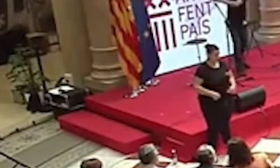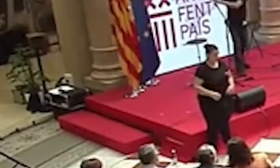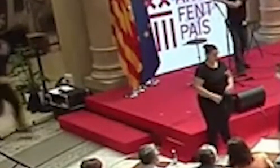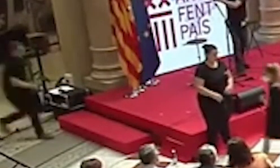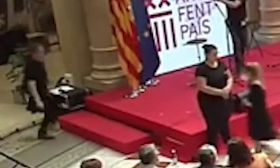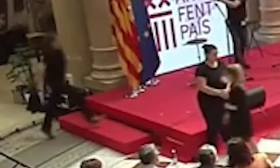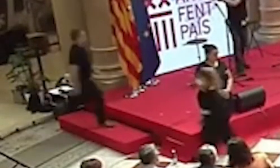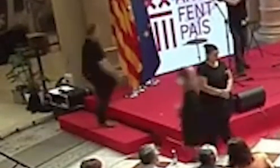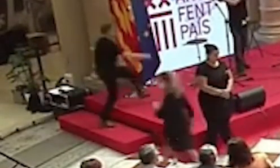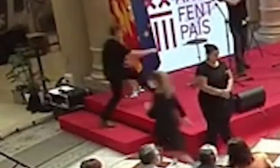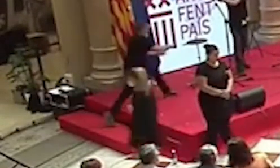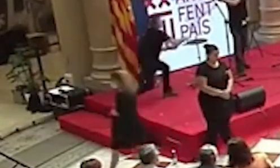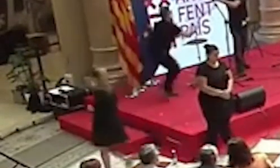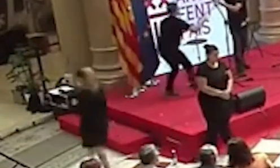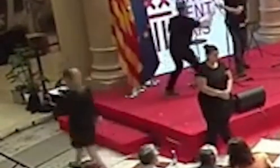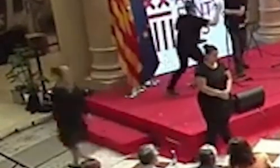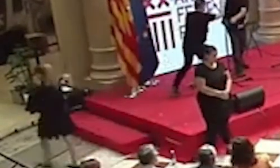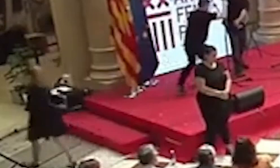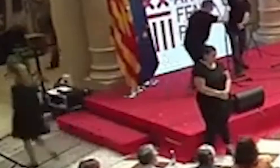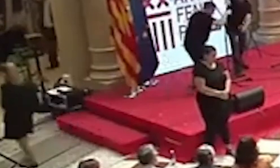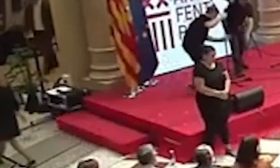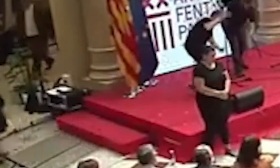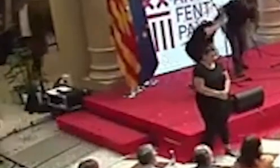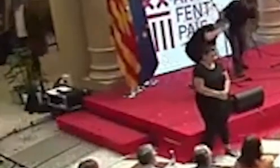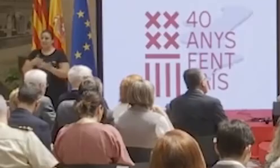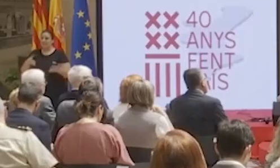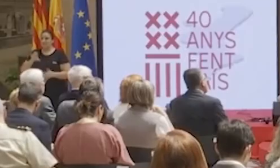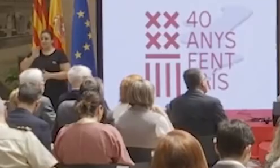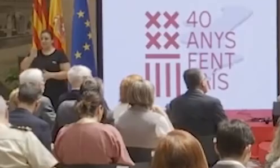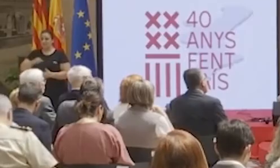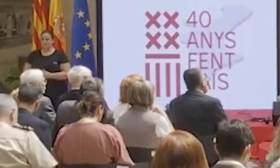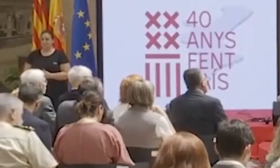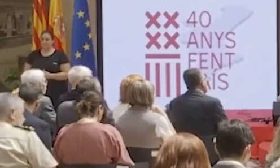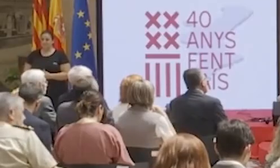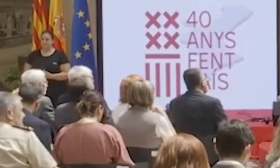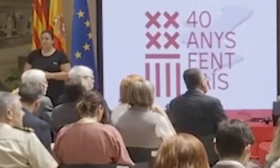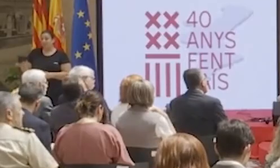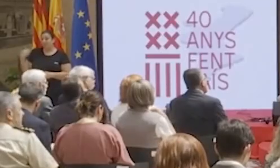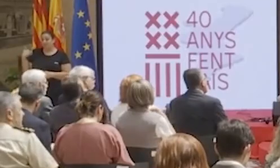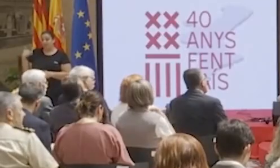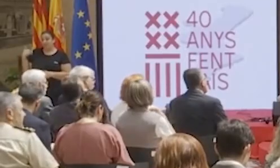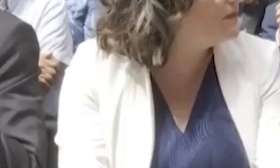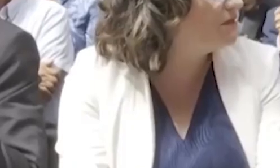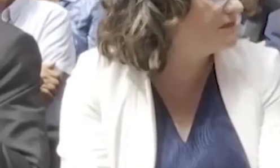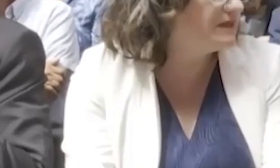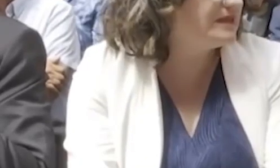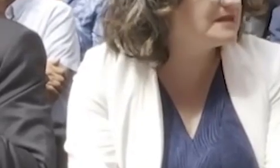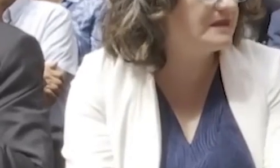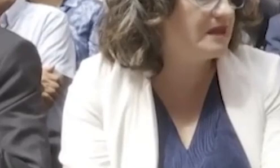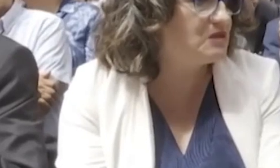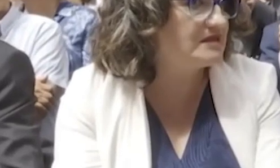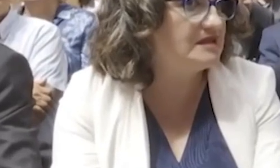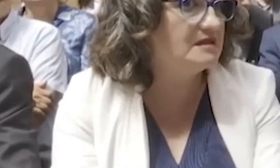o de Vigo, si le apetece más ir a Madrid o si quiere venirse a Valencia. Esto no puede ser